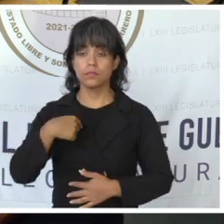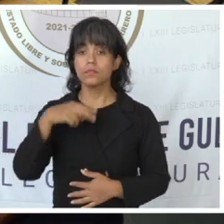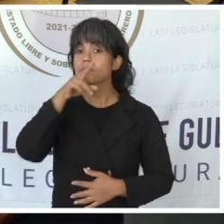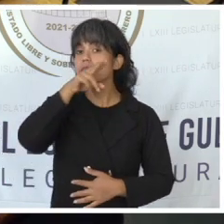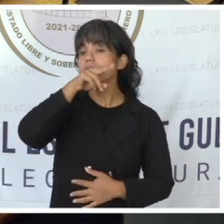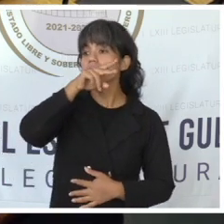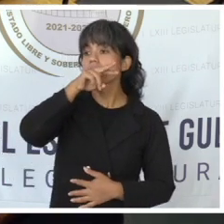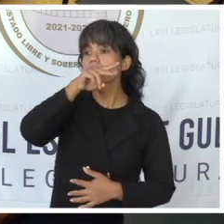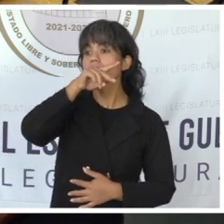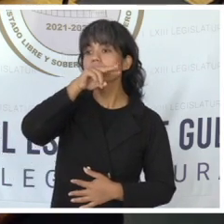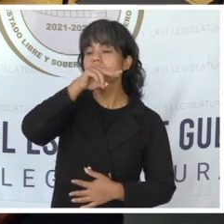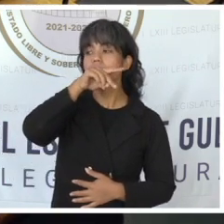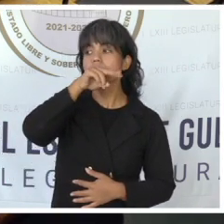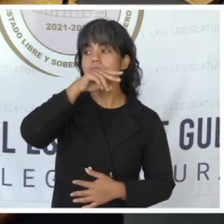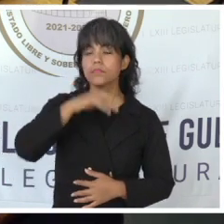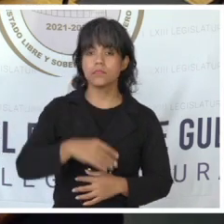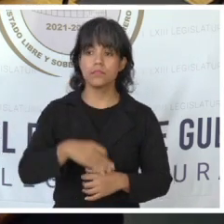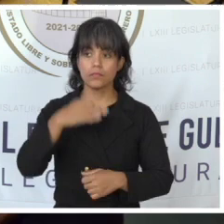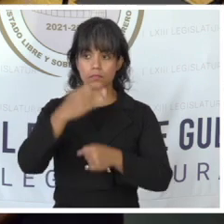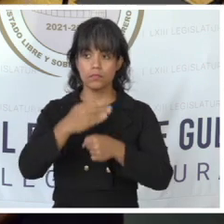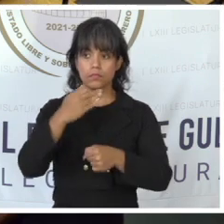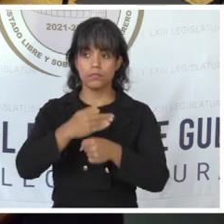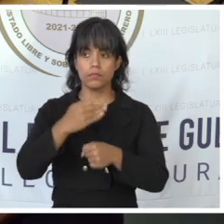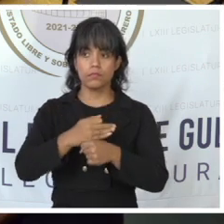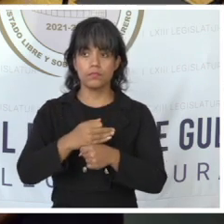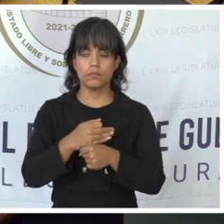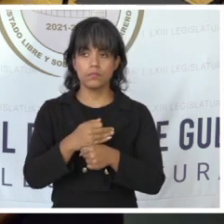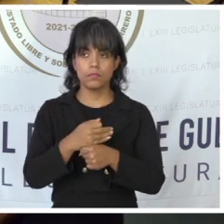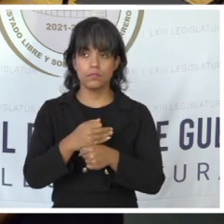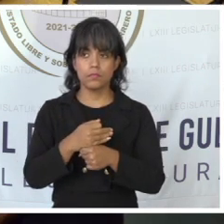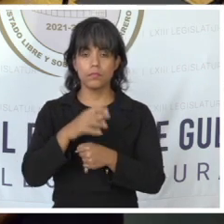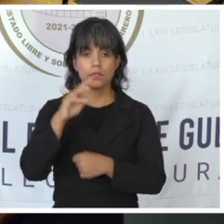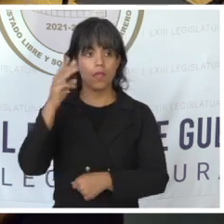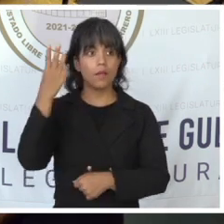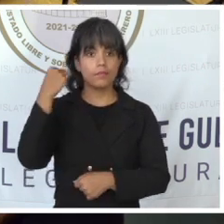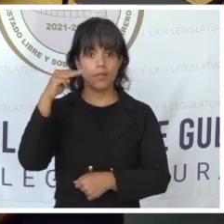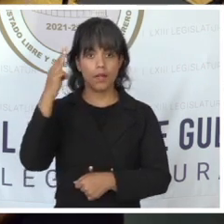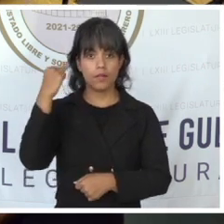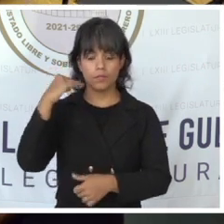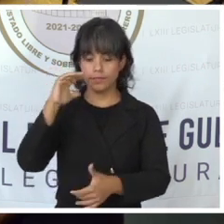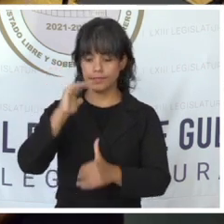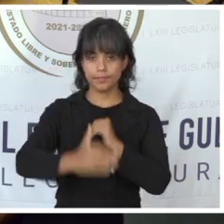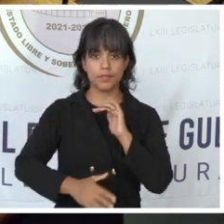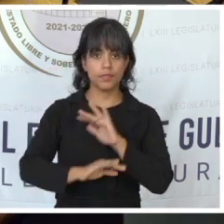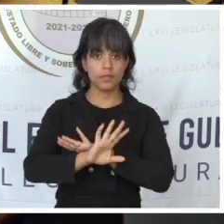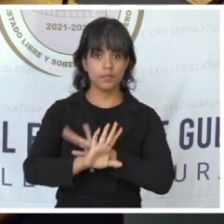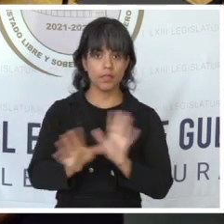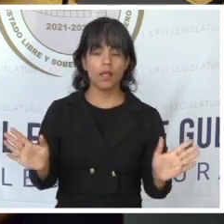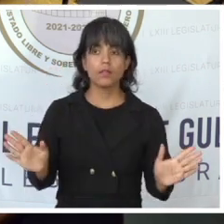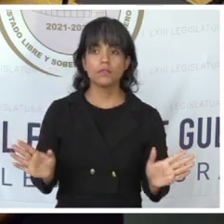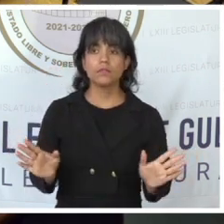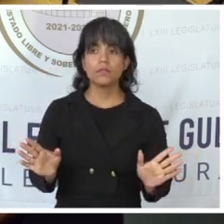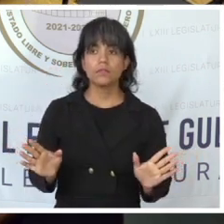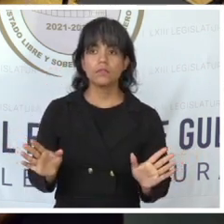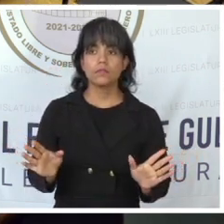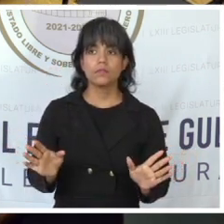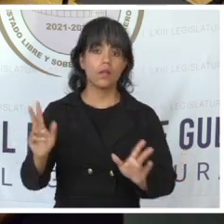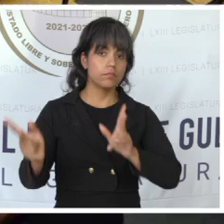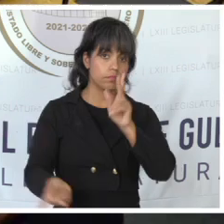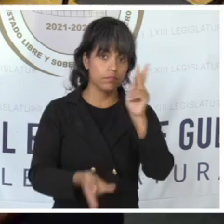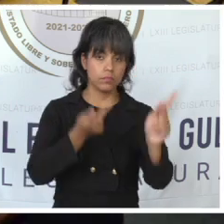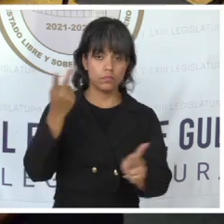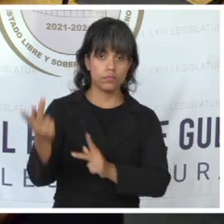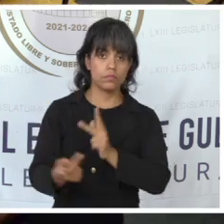que estamos prácticamente terminando el mes de marzo y tenemos dos consultas que hasta